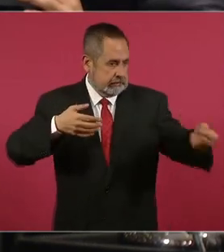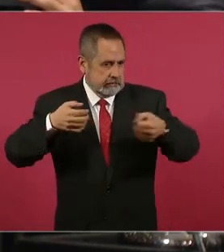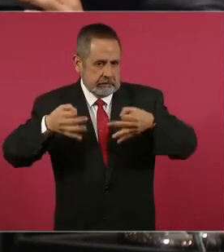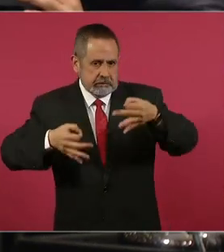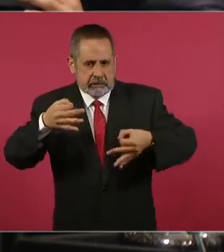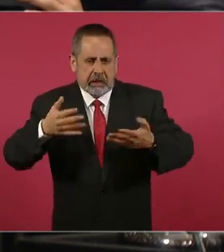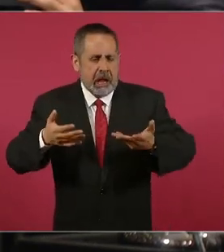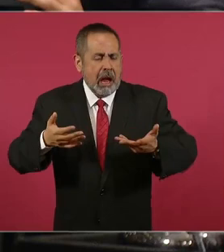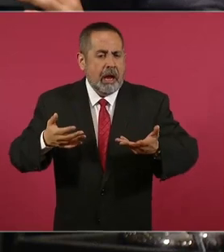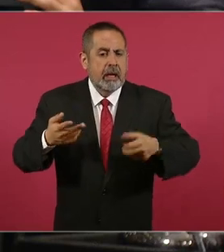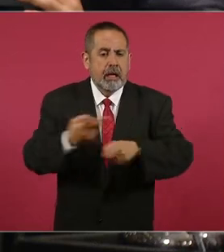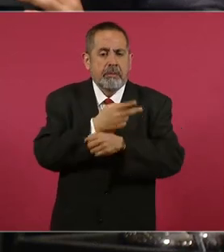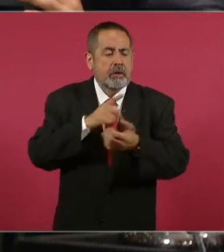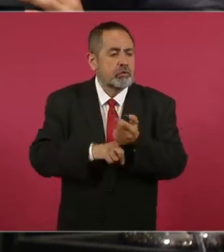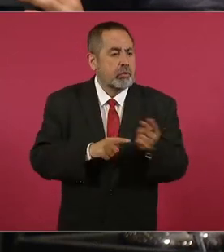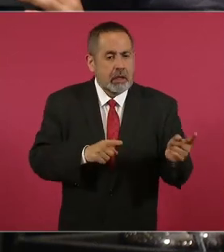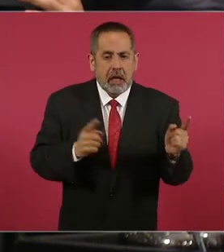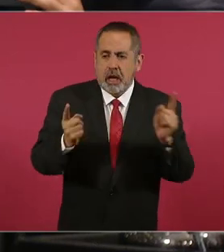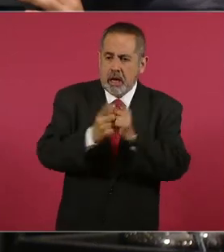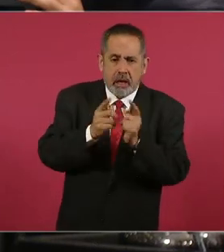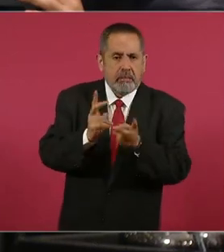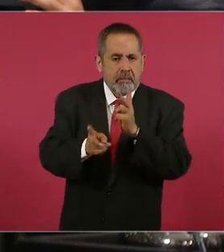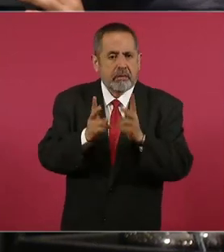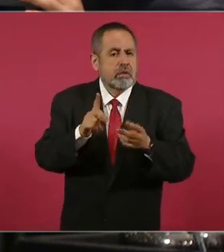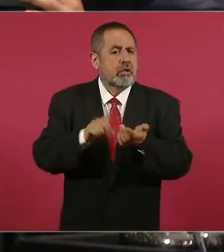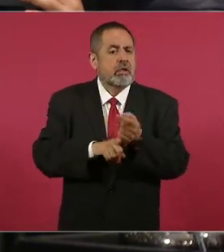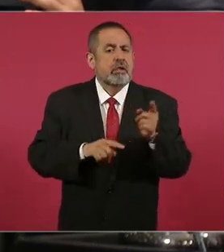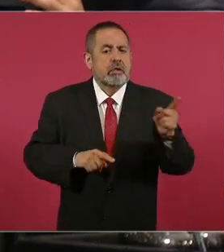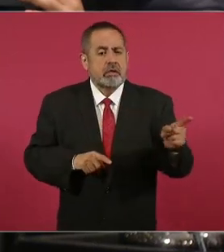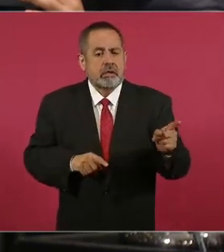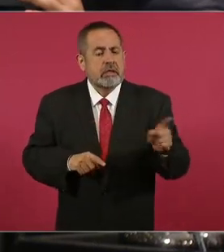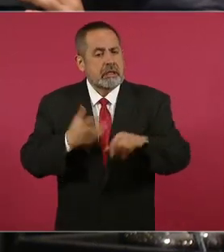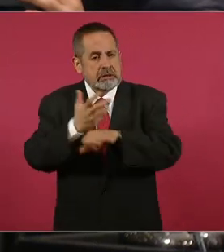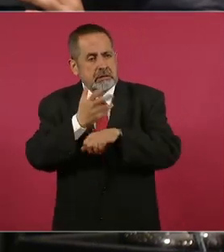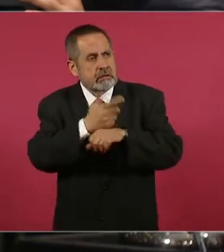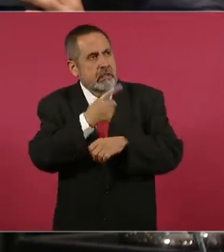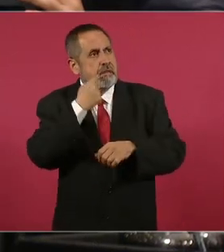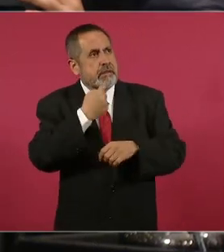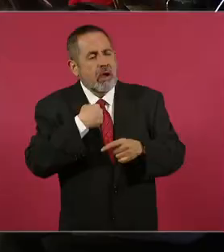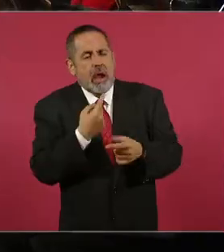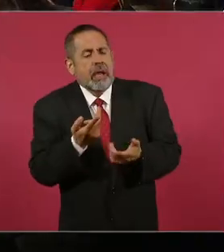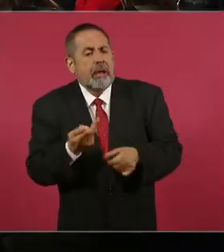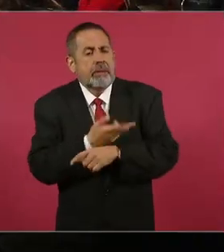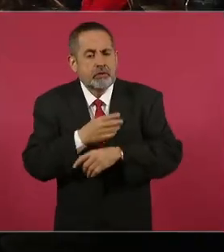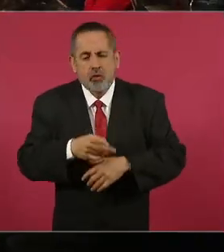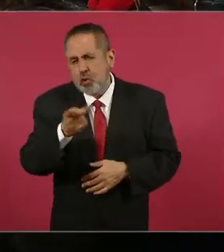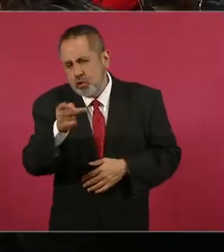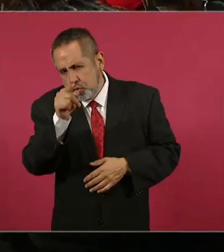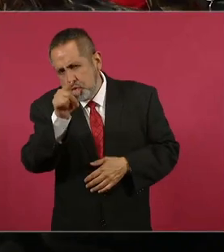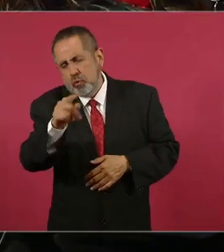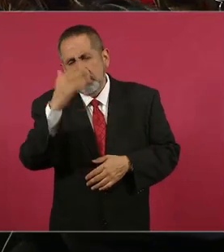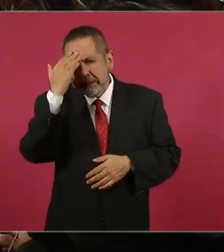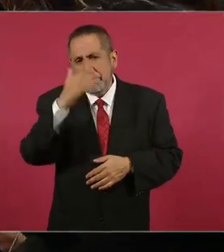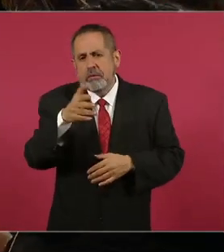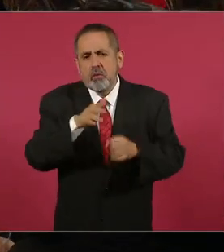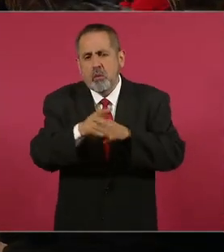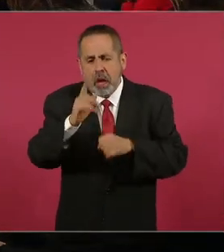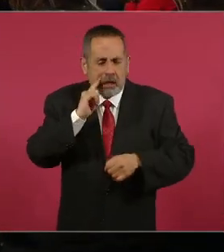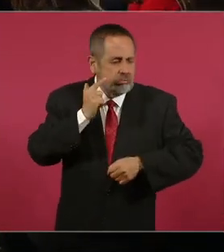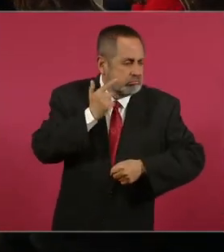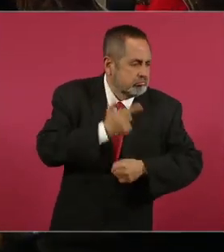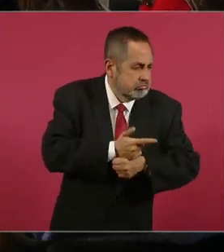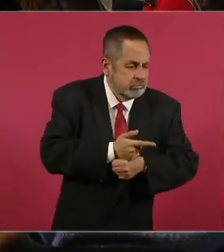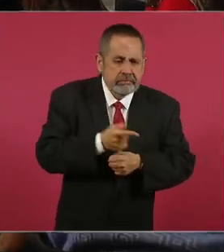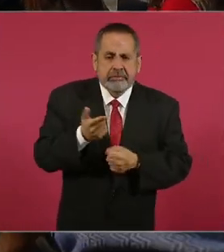que se hablara con la oficina de prensa en aquel sitio en Estados Unidos? Preguntarle qué es lo que encuentran, qué es lo que analizan, cómo lo